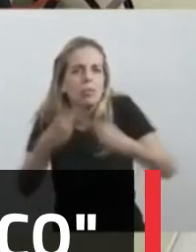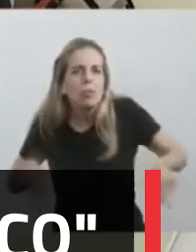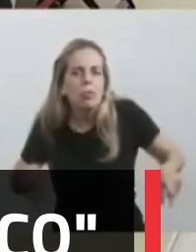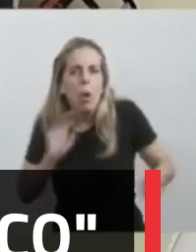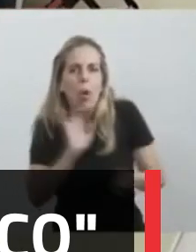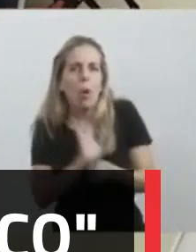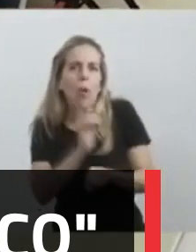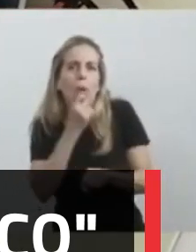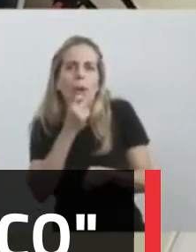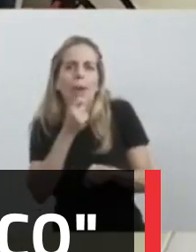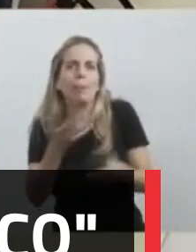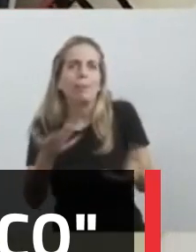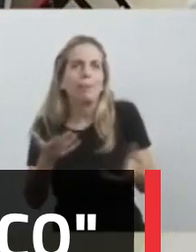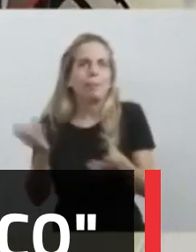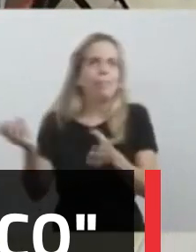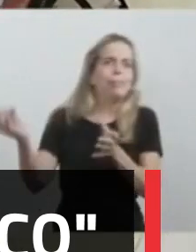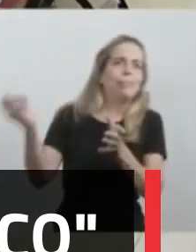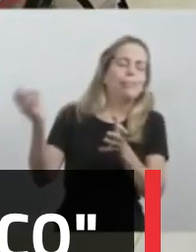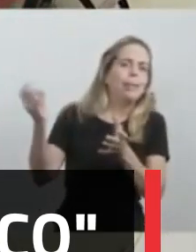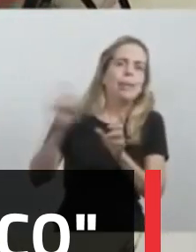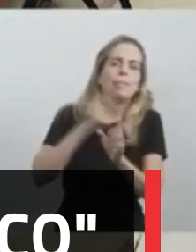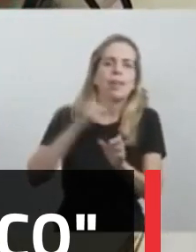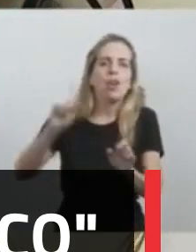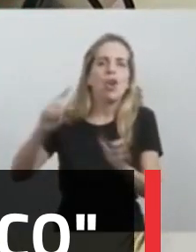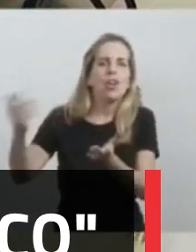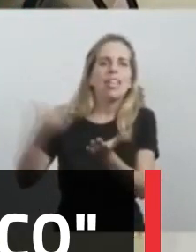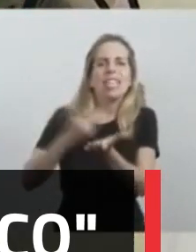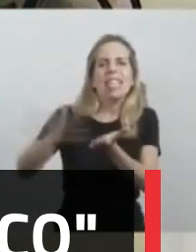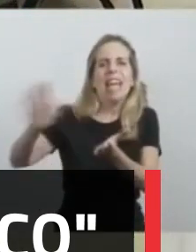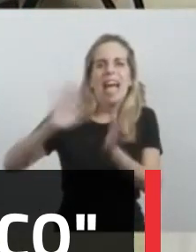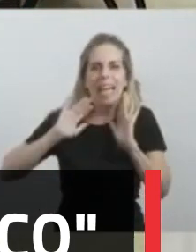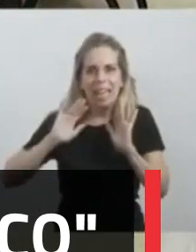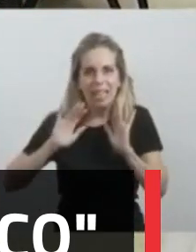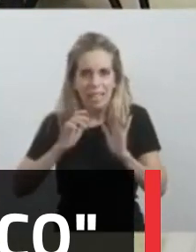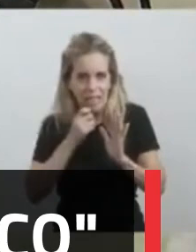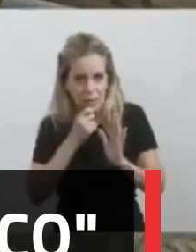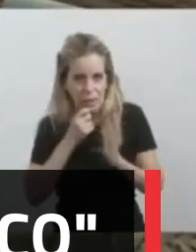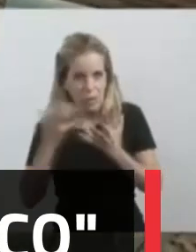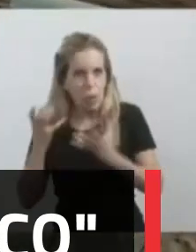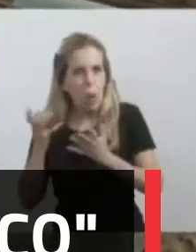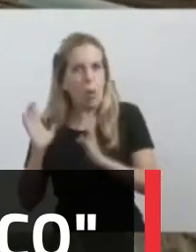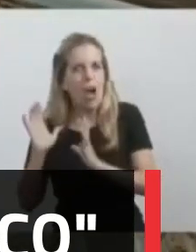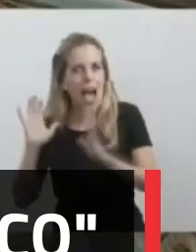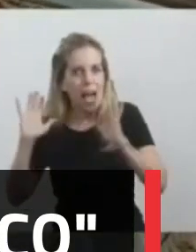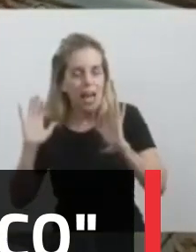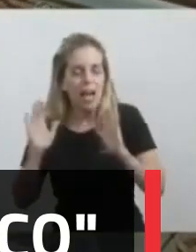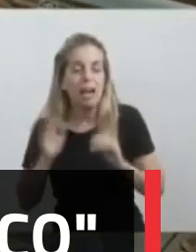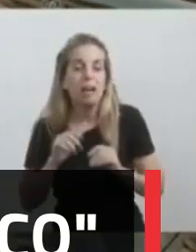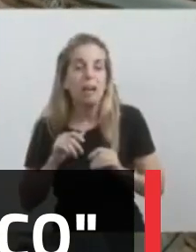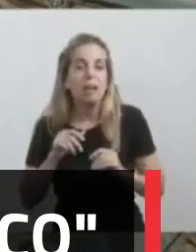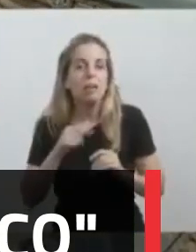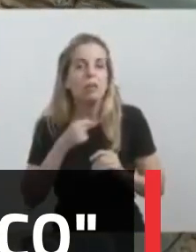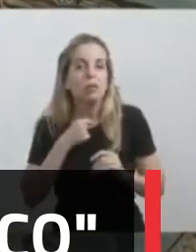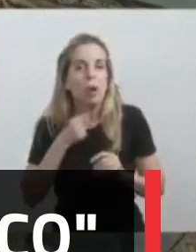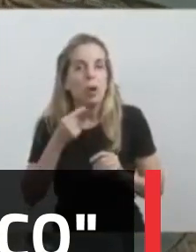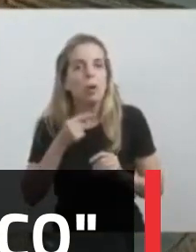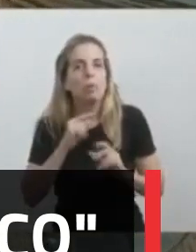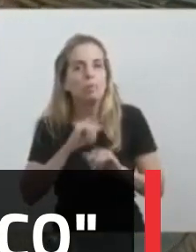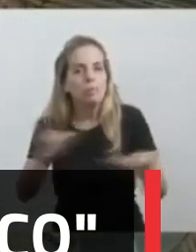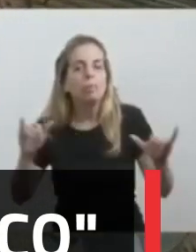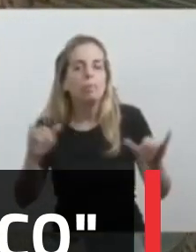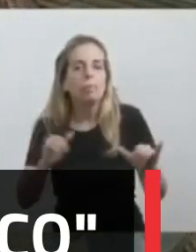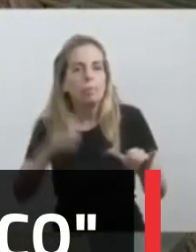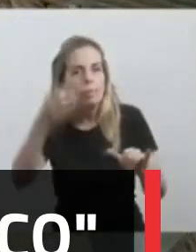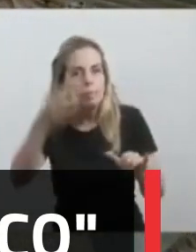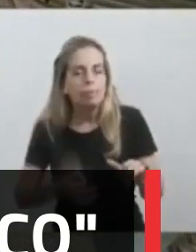barco. Y lo más fácil es bajarse del barco si es que esa carga pesa mucho. Así que lo que hago hincapié es que